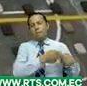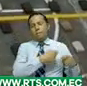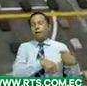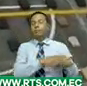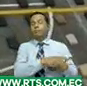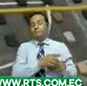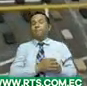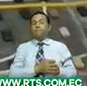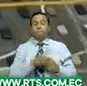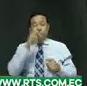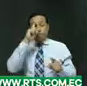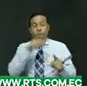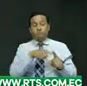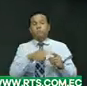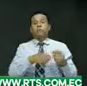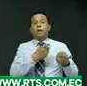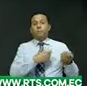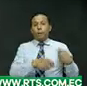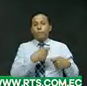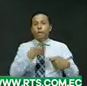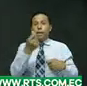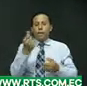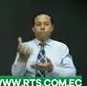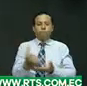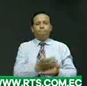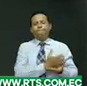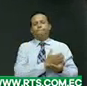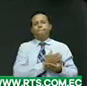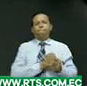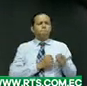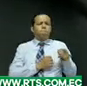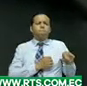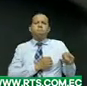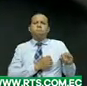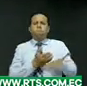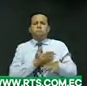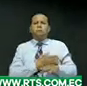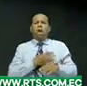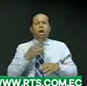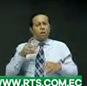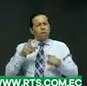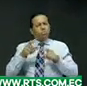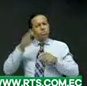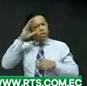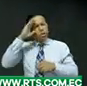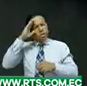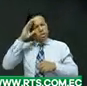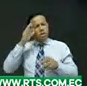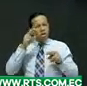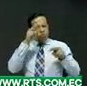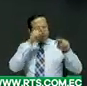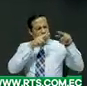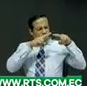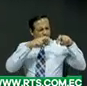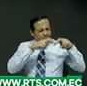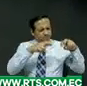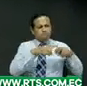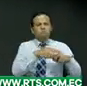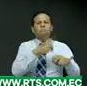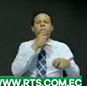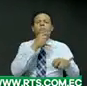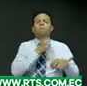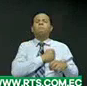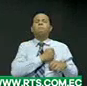mantener sus finanzas. Esta sustancia, de acuerdo a inteligencia y a la investigación que se lleva, pertenecería al